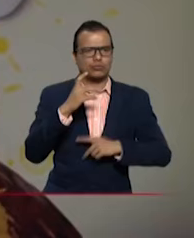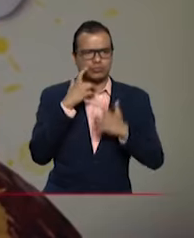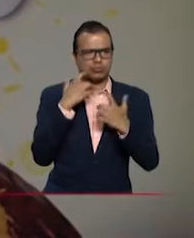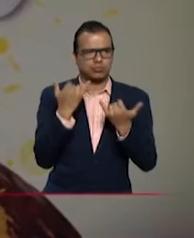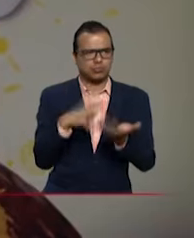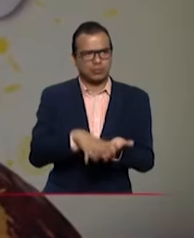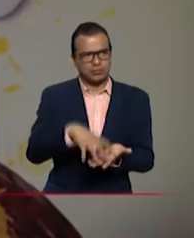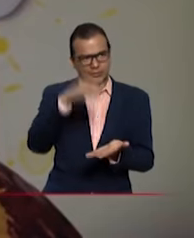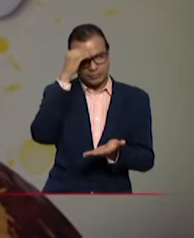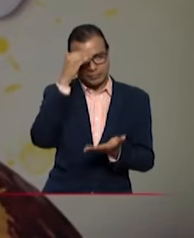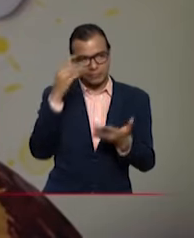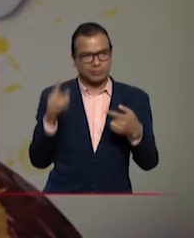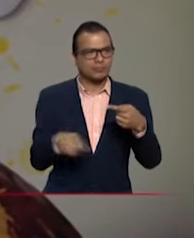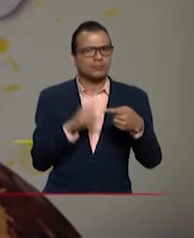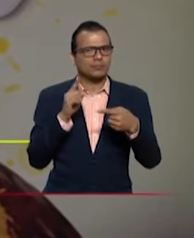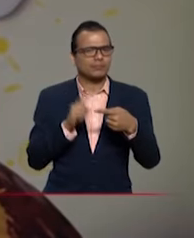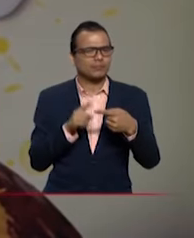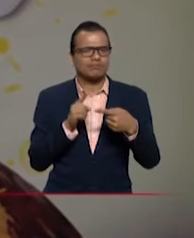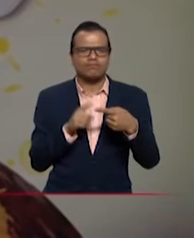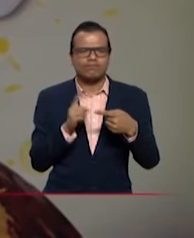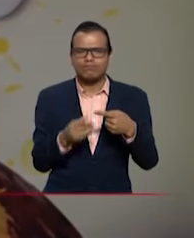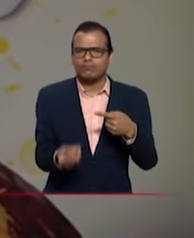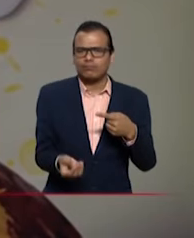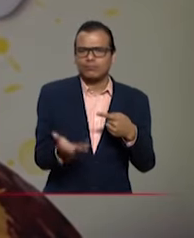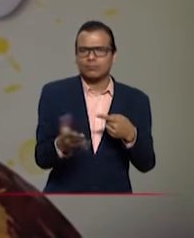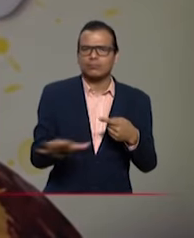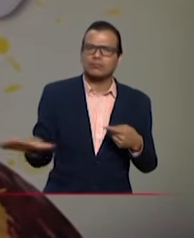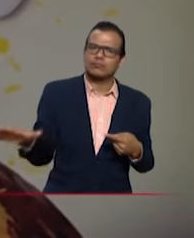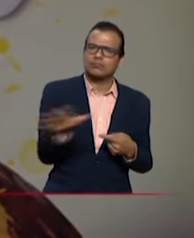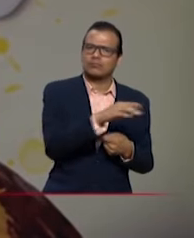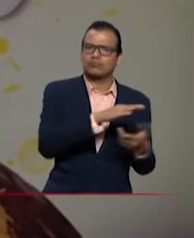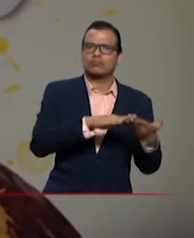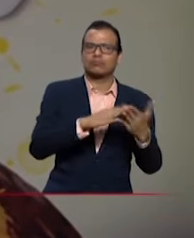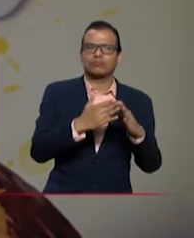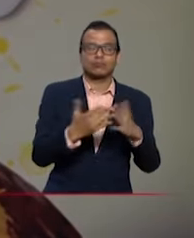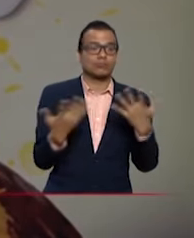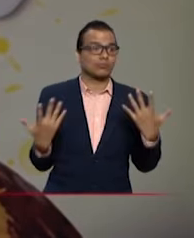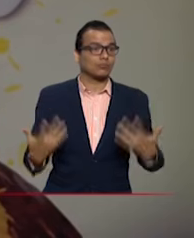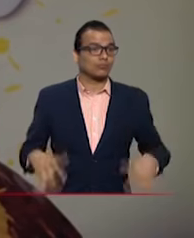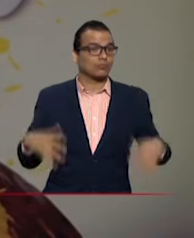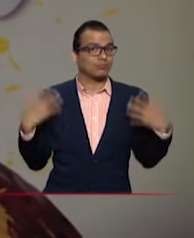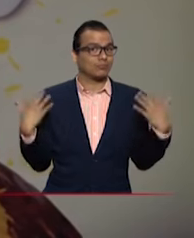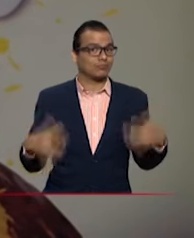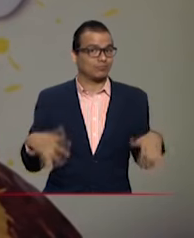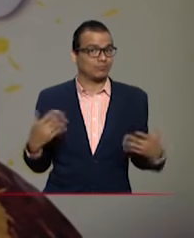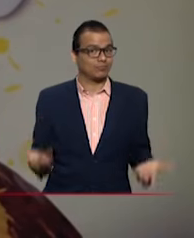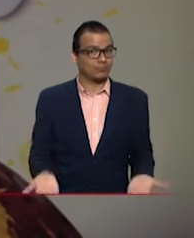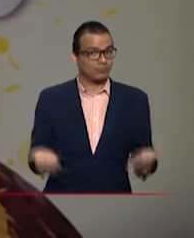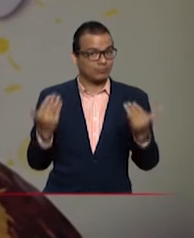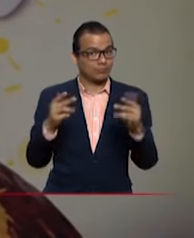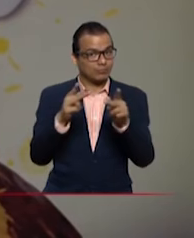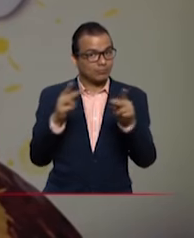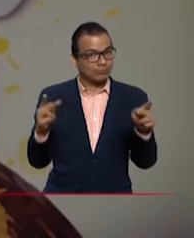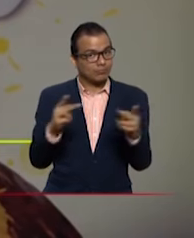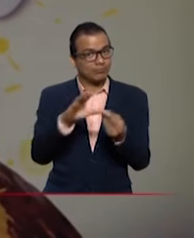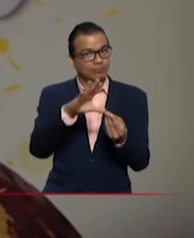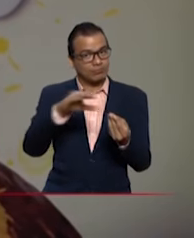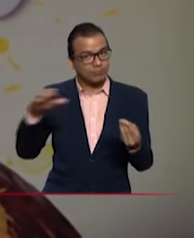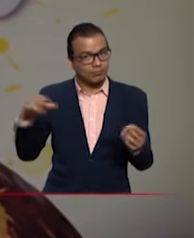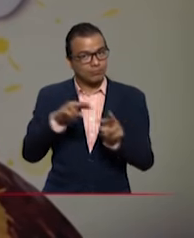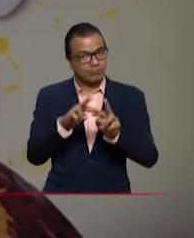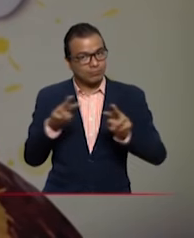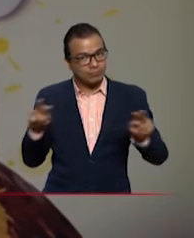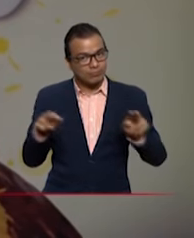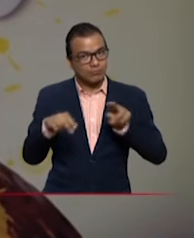grandes logros. Primero, haber promovido en toda la comunidad una cultura de la sostenibilidad, de la conservación, de la promoción de la